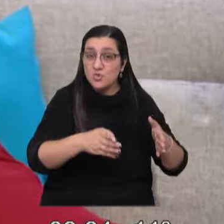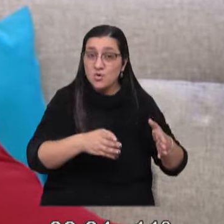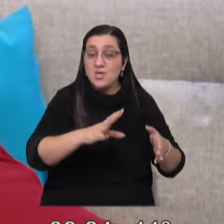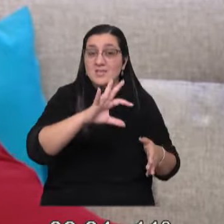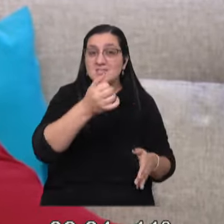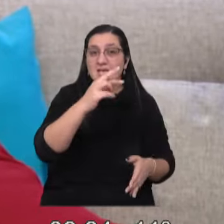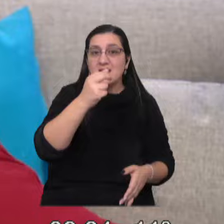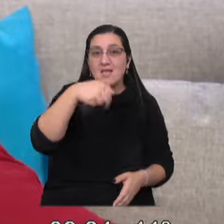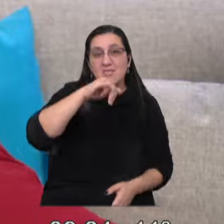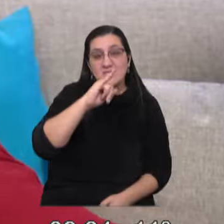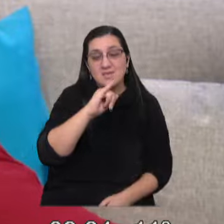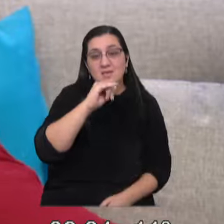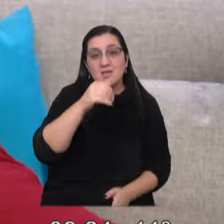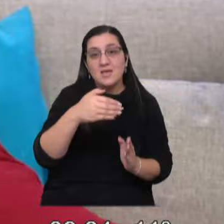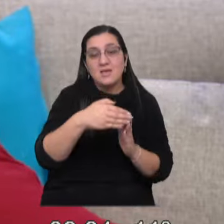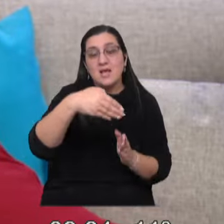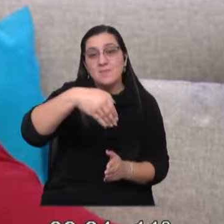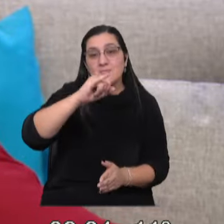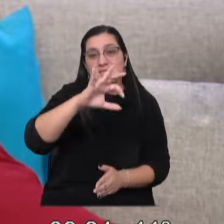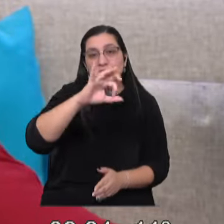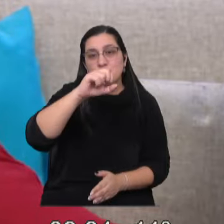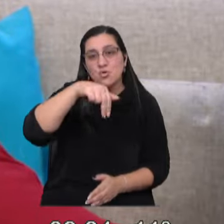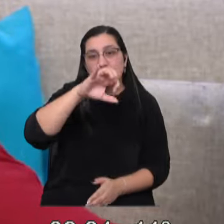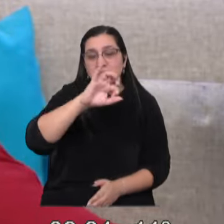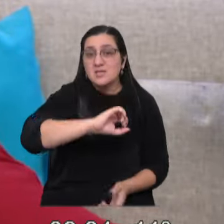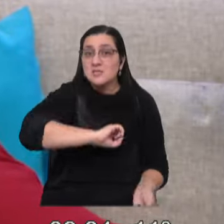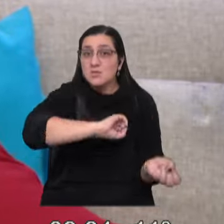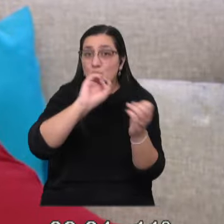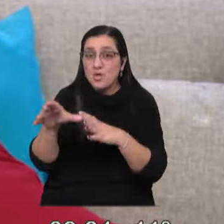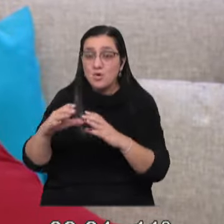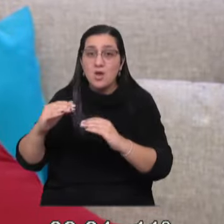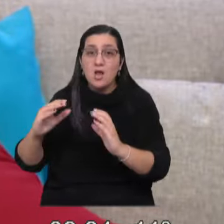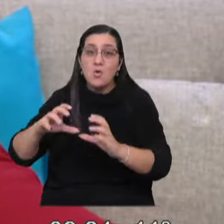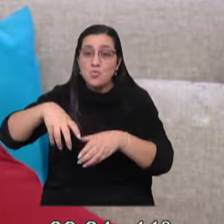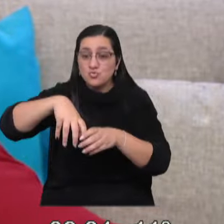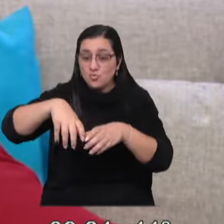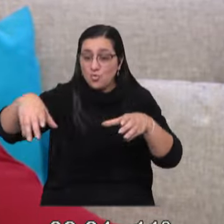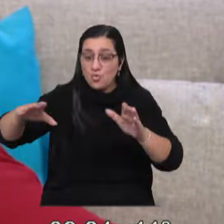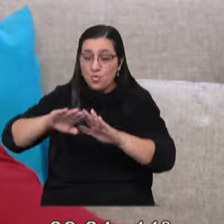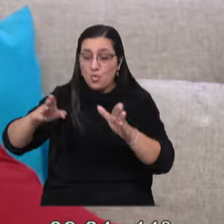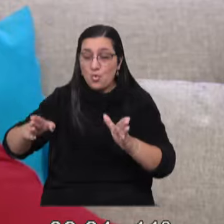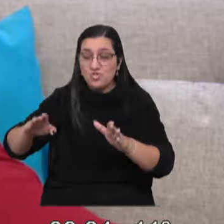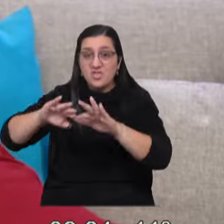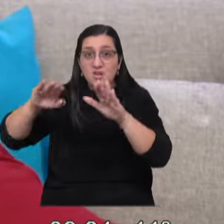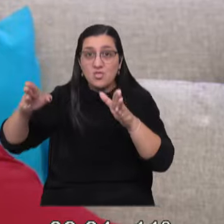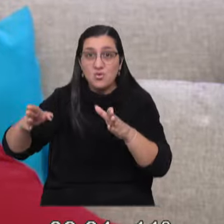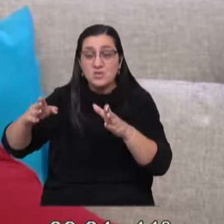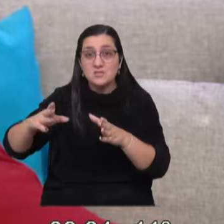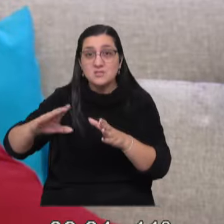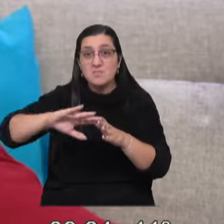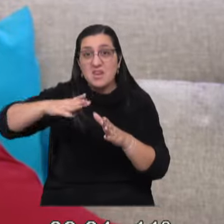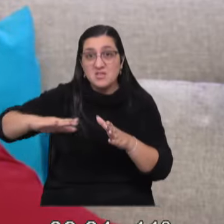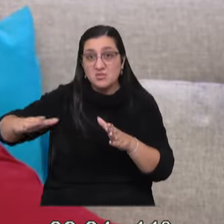misiones histórico edificio a los contenedores marinos eh que se pusieron en las instalaciones de Canal 5